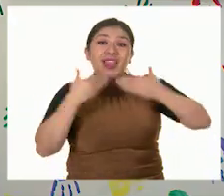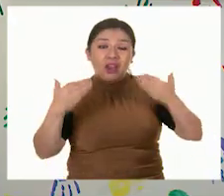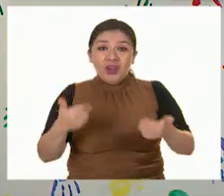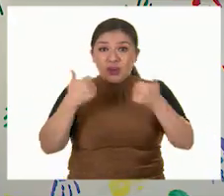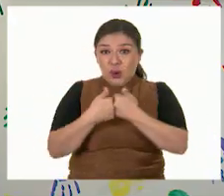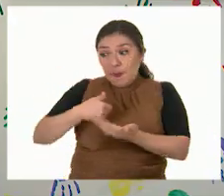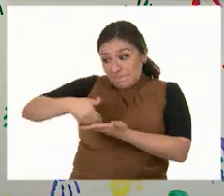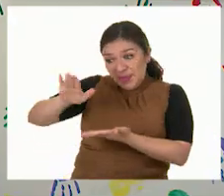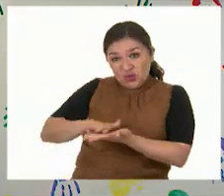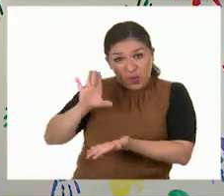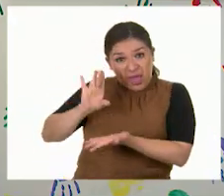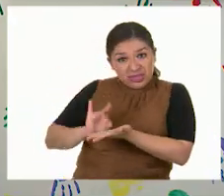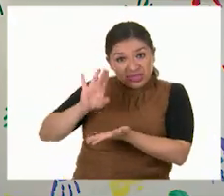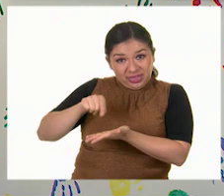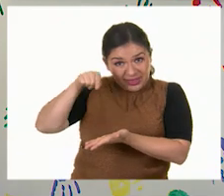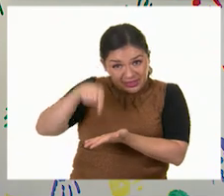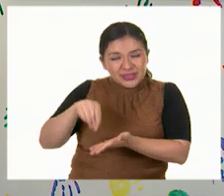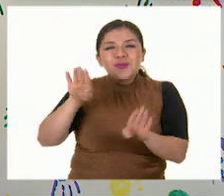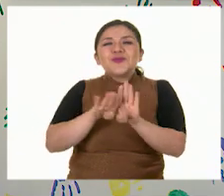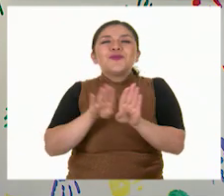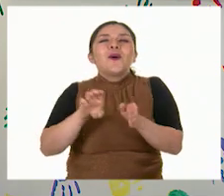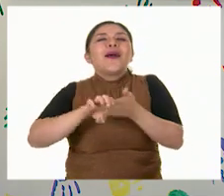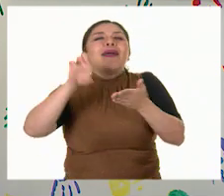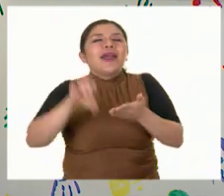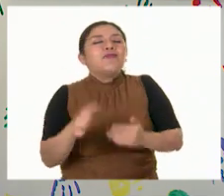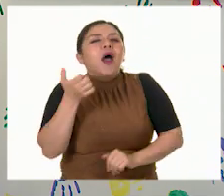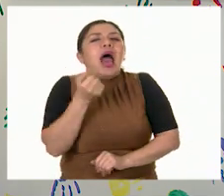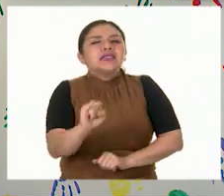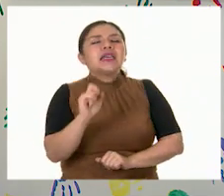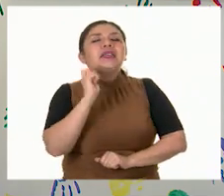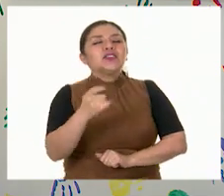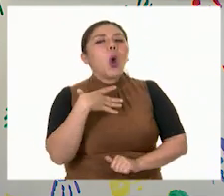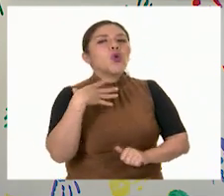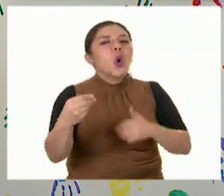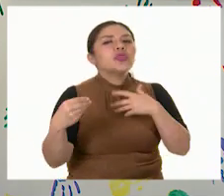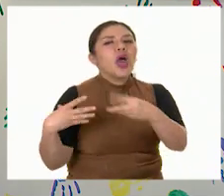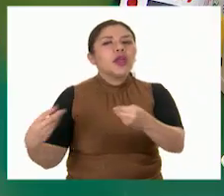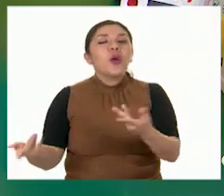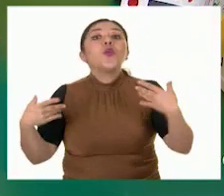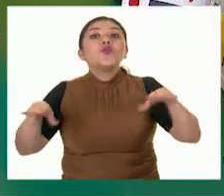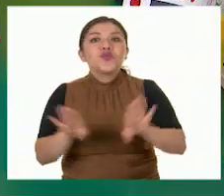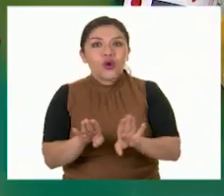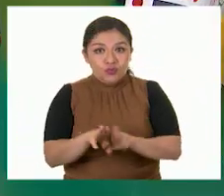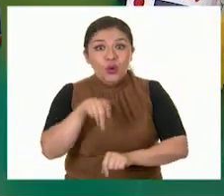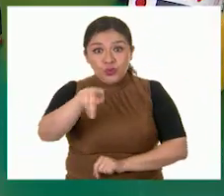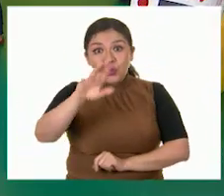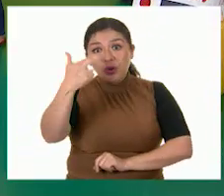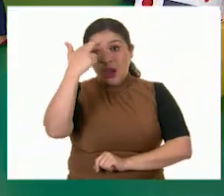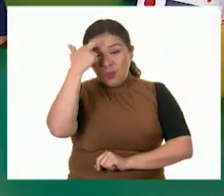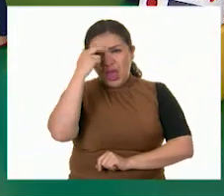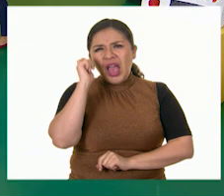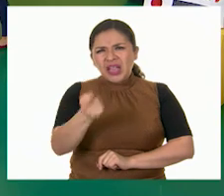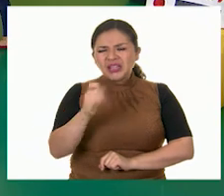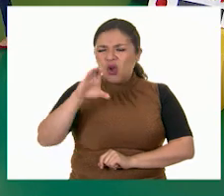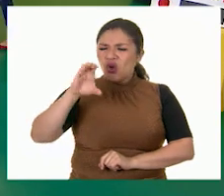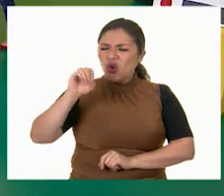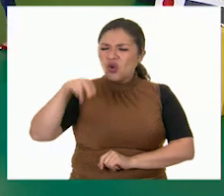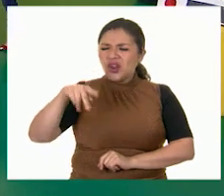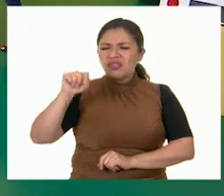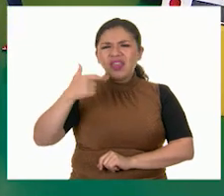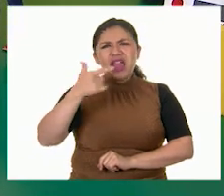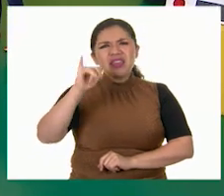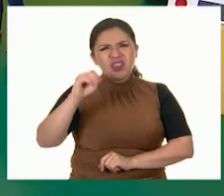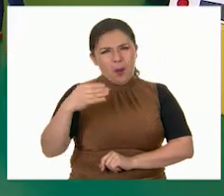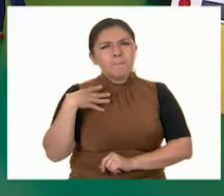pintura vamos a ejemplificar cómo es el ciclo de contagio. Y vamos a recordar que